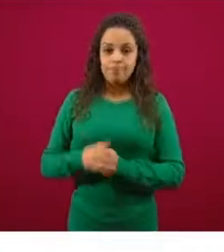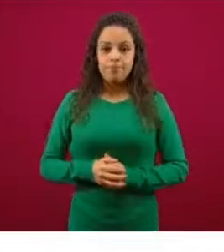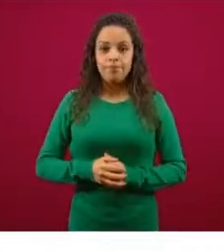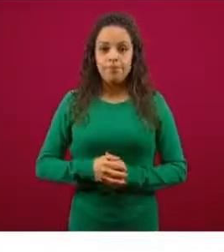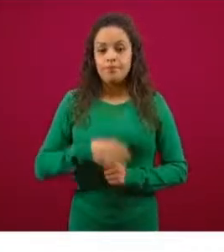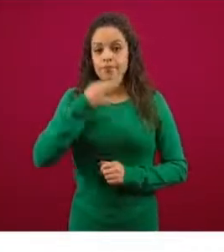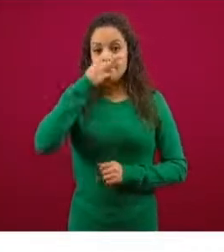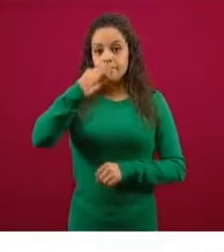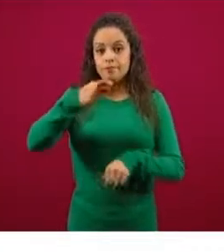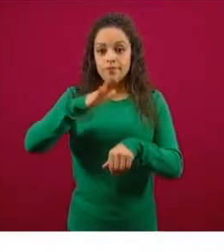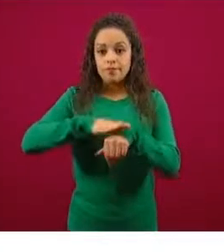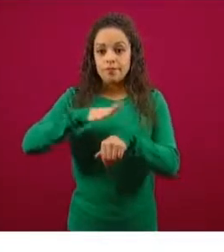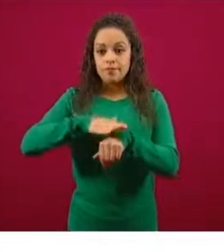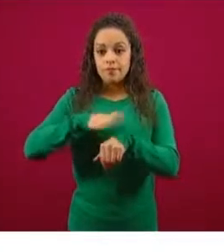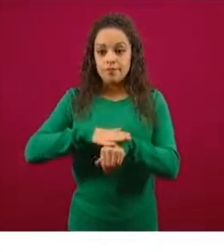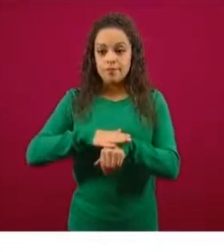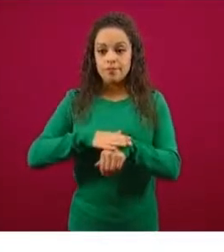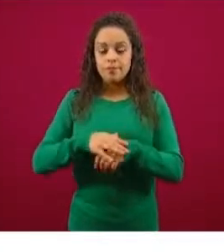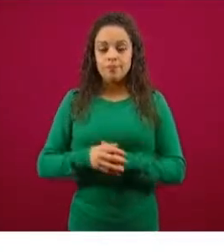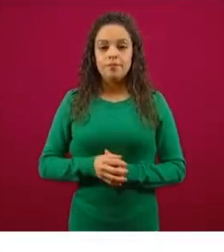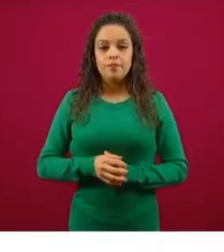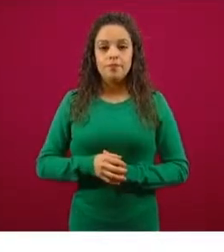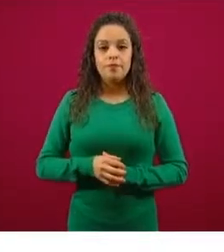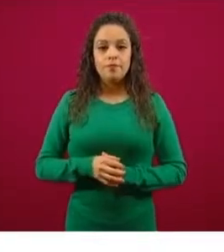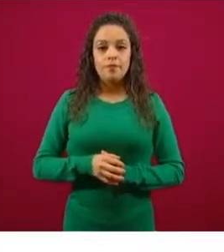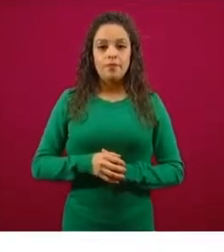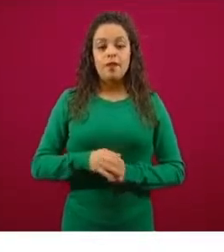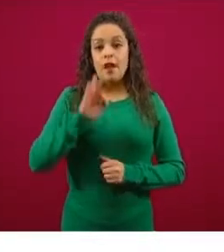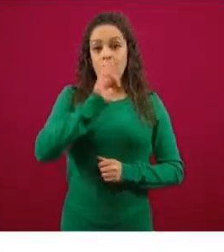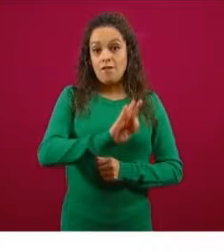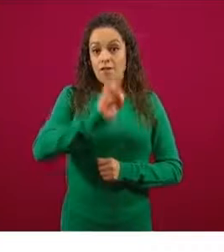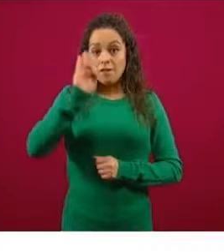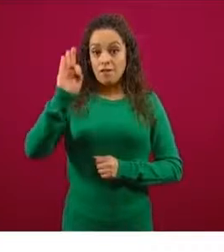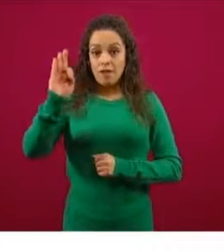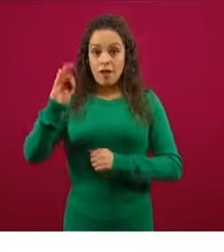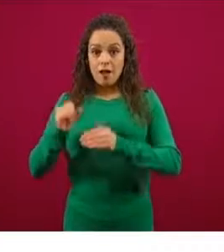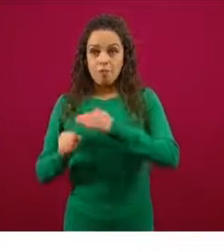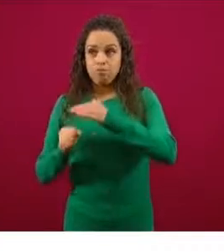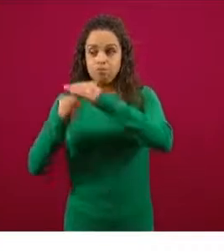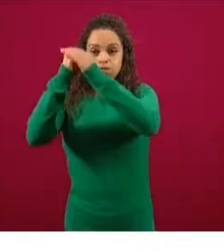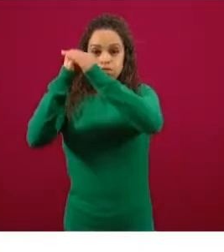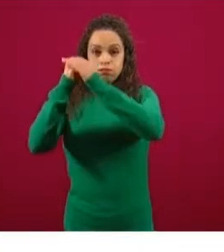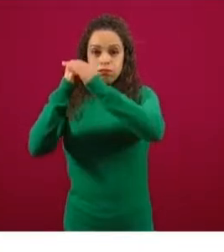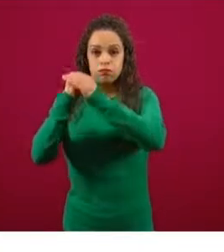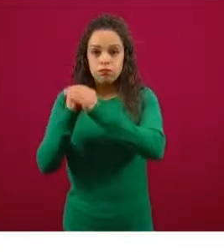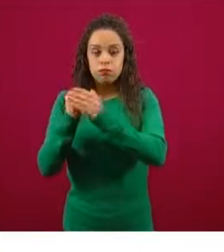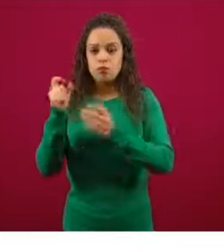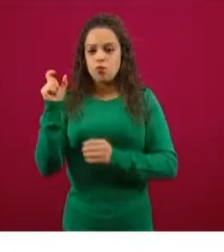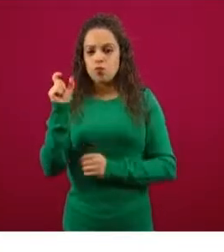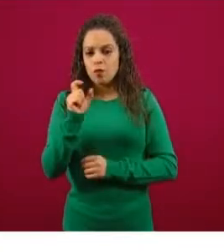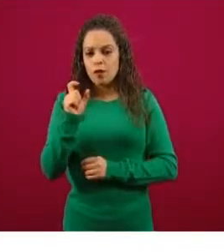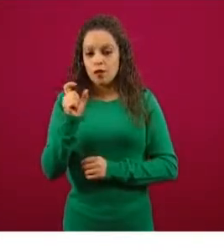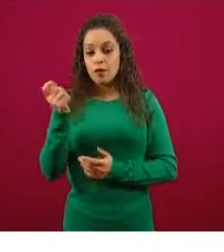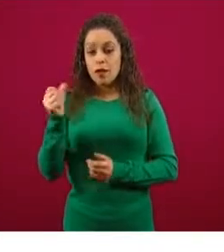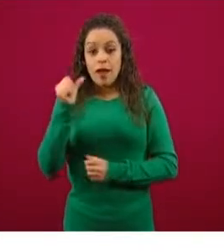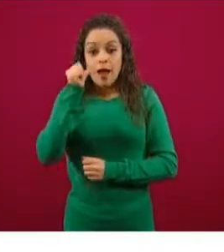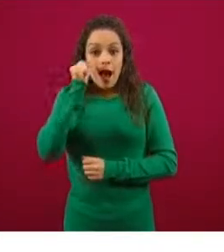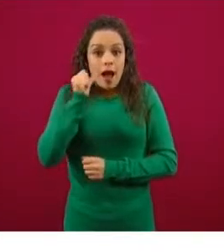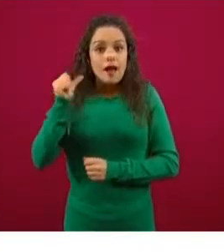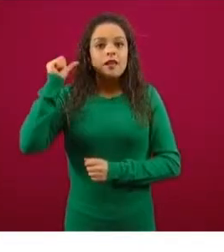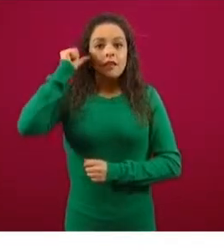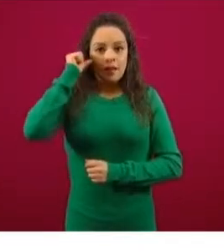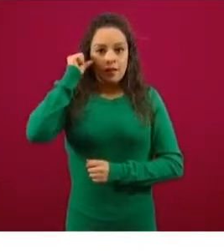se estará en un punto máximo justamente en estas fechas. De manera puntual es ayer, el 30 de